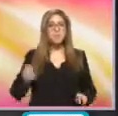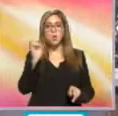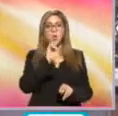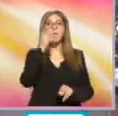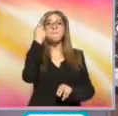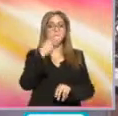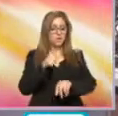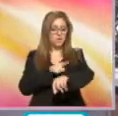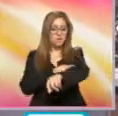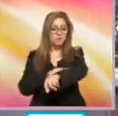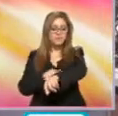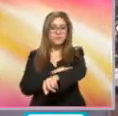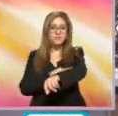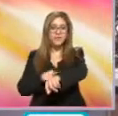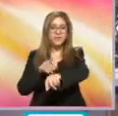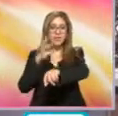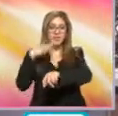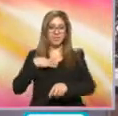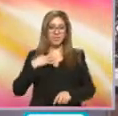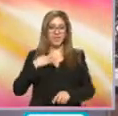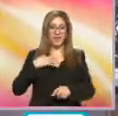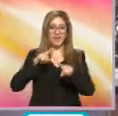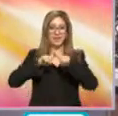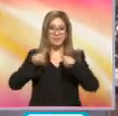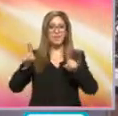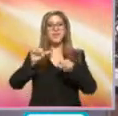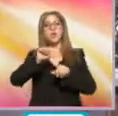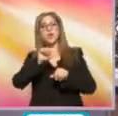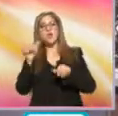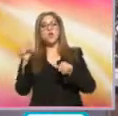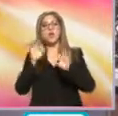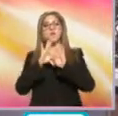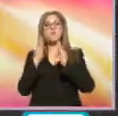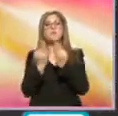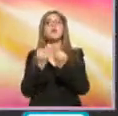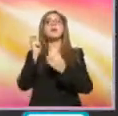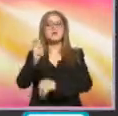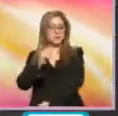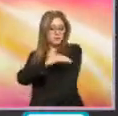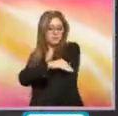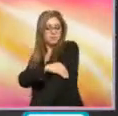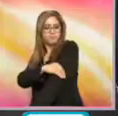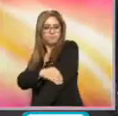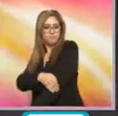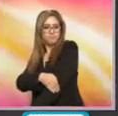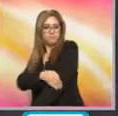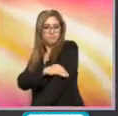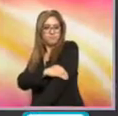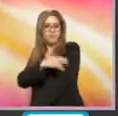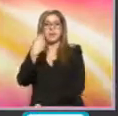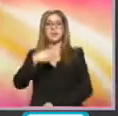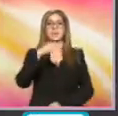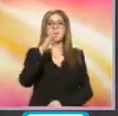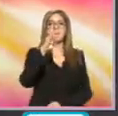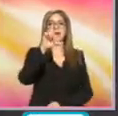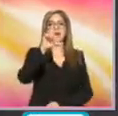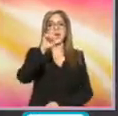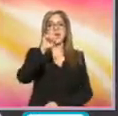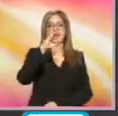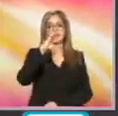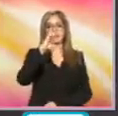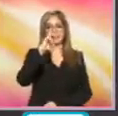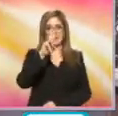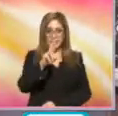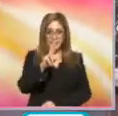textura distinta. Incluso tiene hombreras como esto, ¿no? Muchos tienen hombreras, que muchos le dicen blazer. Este, por ejemplo, sería un blazer,